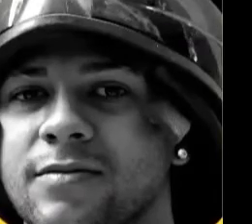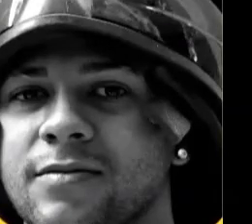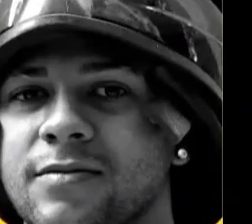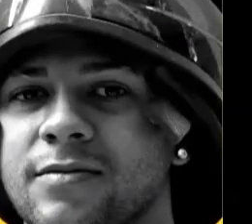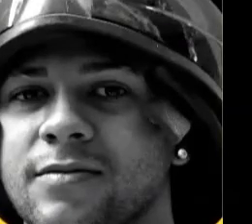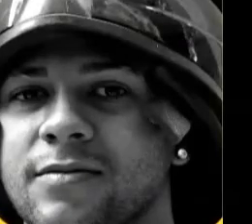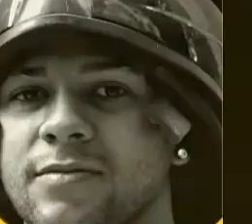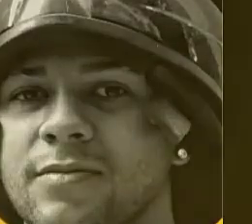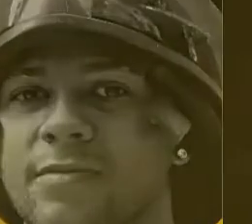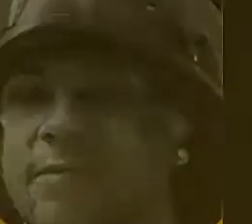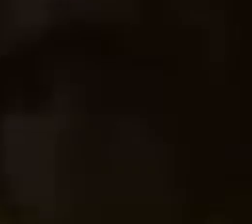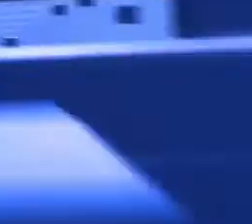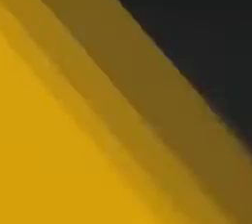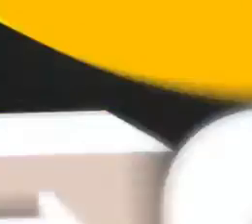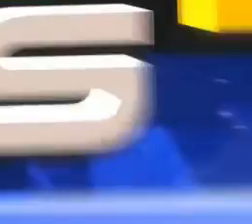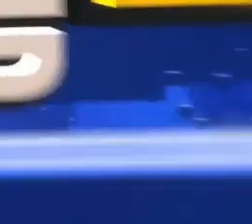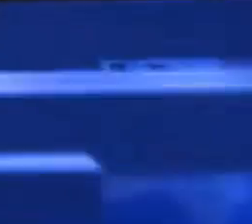Bermeja.